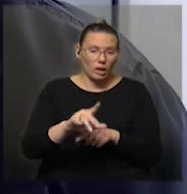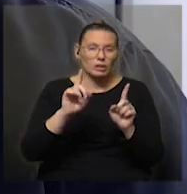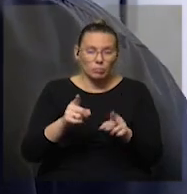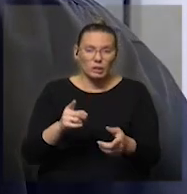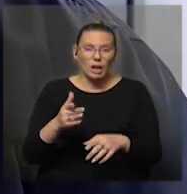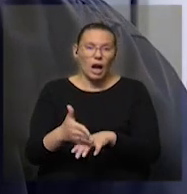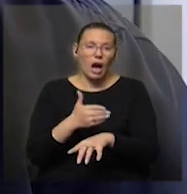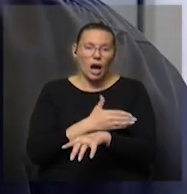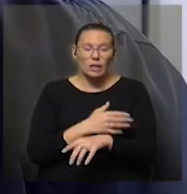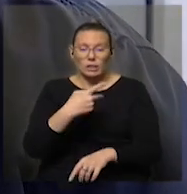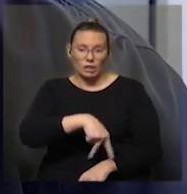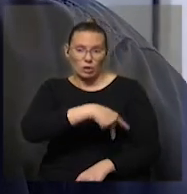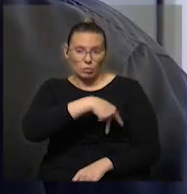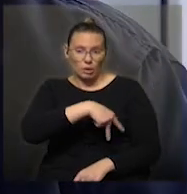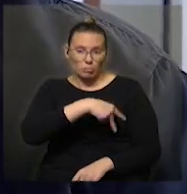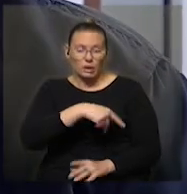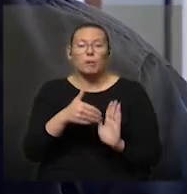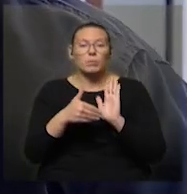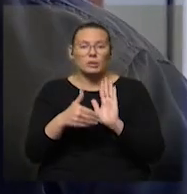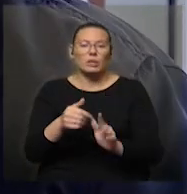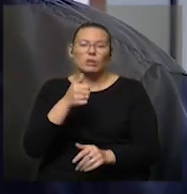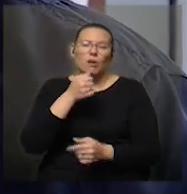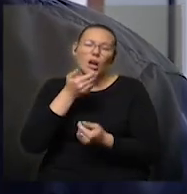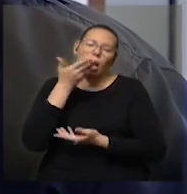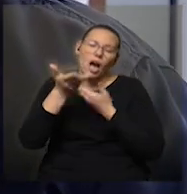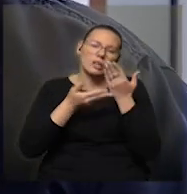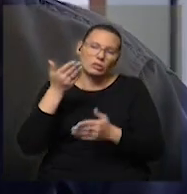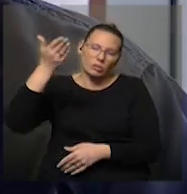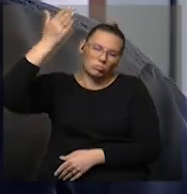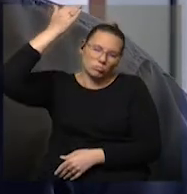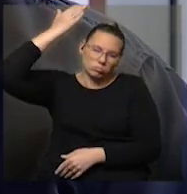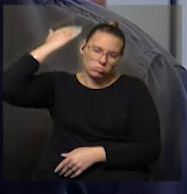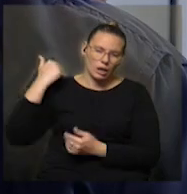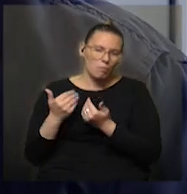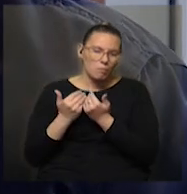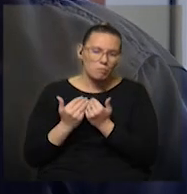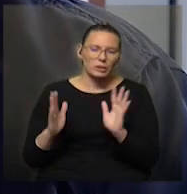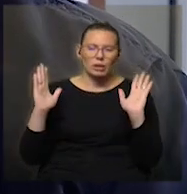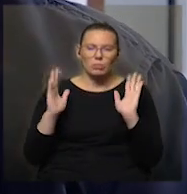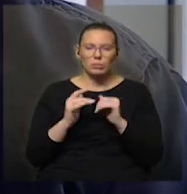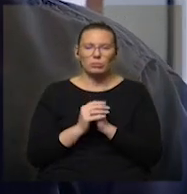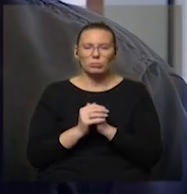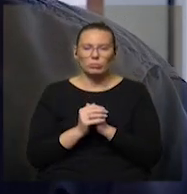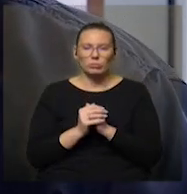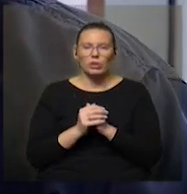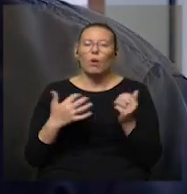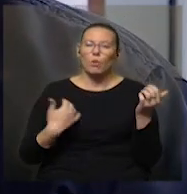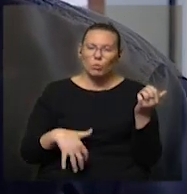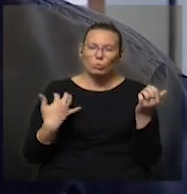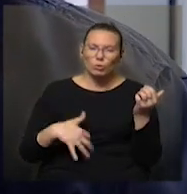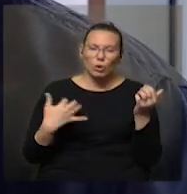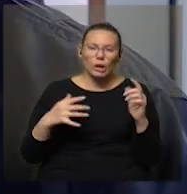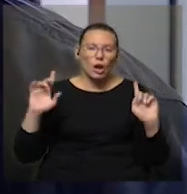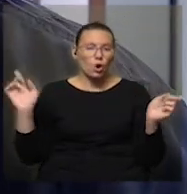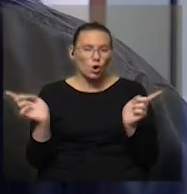antes de noviembre, y bueno, presentando aquellos temas también que nos acompañan desde el inicio, ¿no? Va a ser un toque bastante compacto en